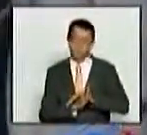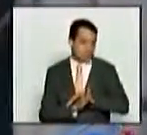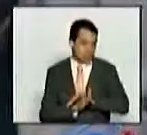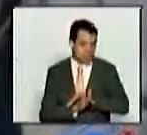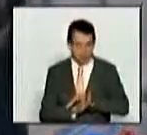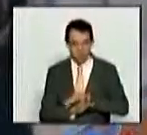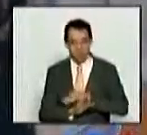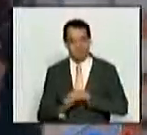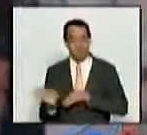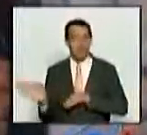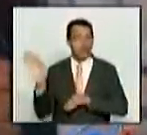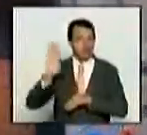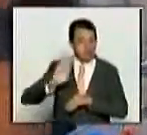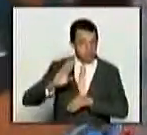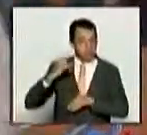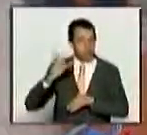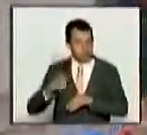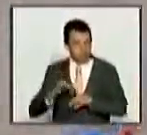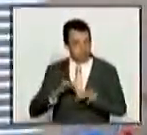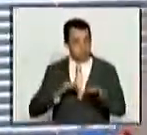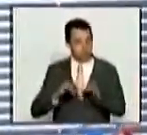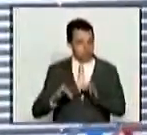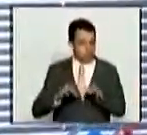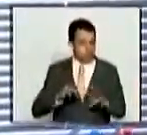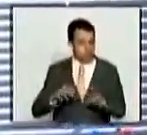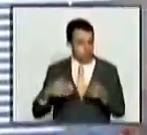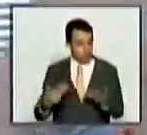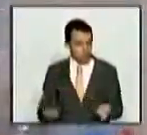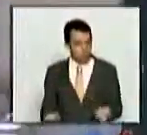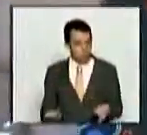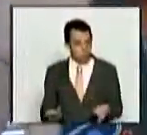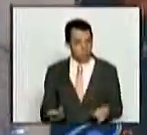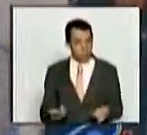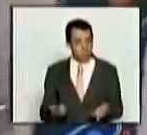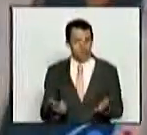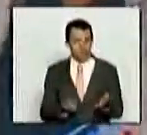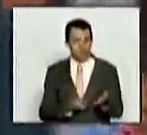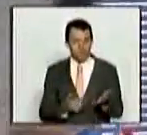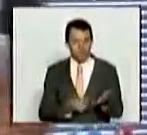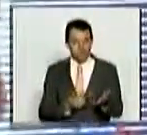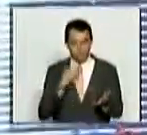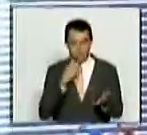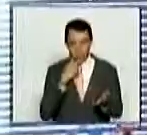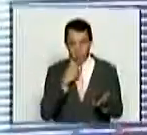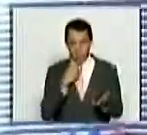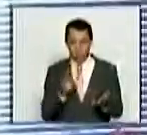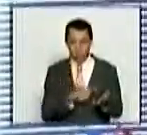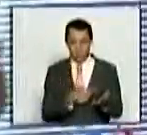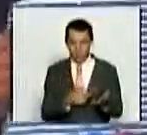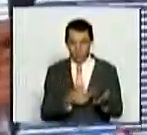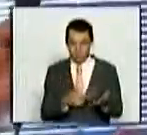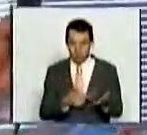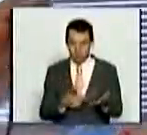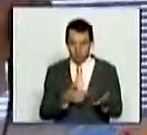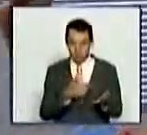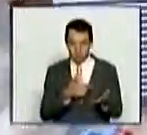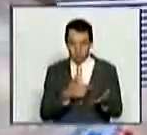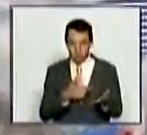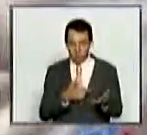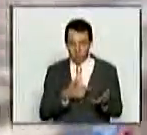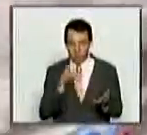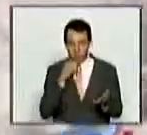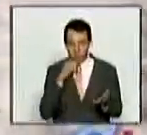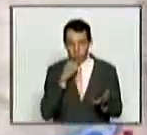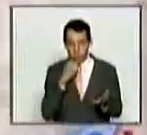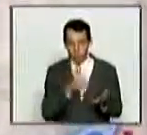he hecho otros programas. Vamos a explicar, por ejemplo, la emisión de láser para el dolor. Es un equipo láser